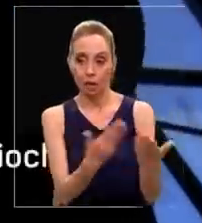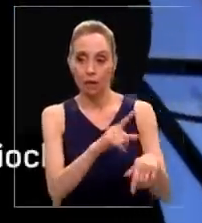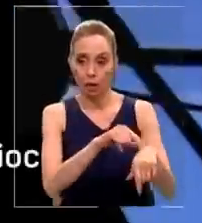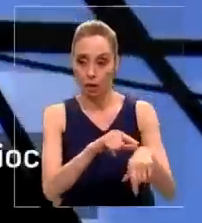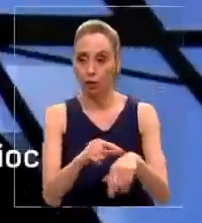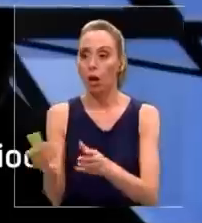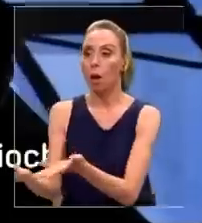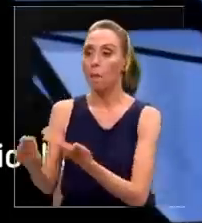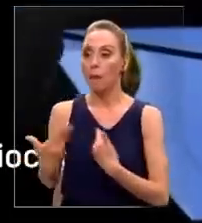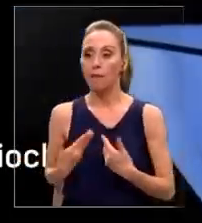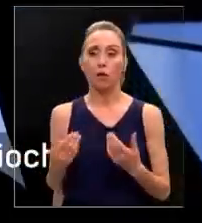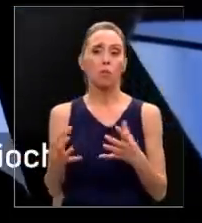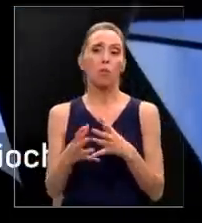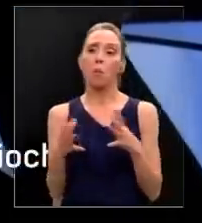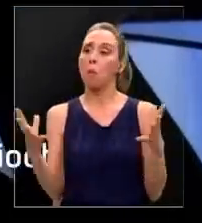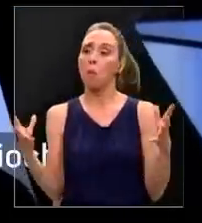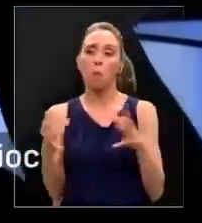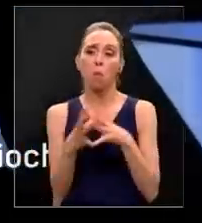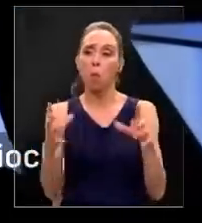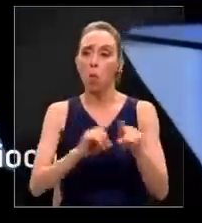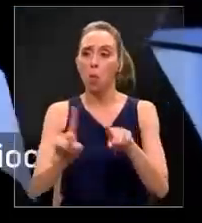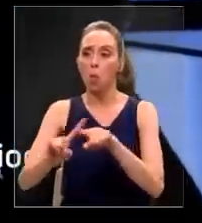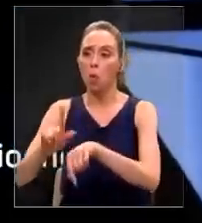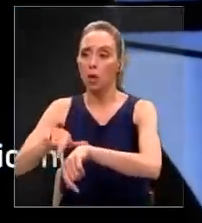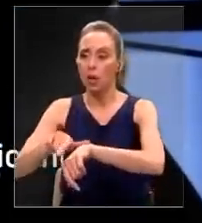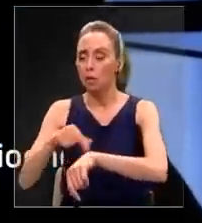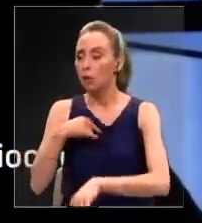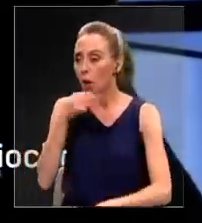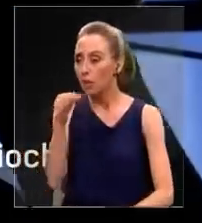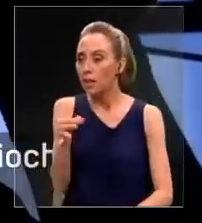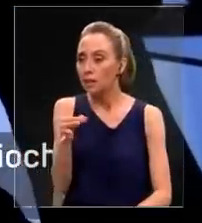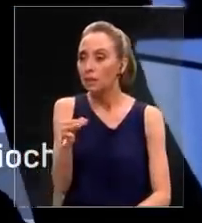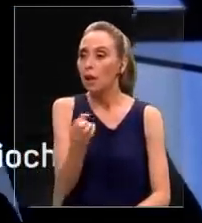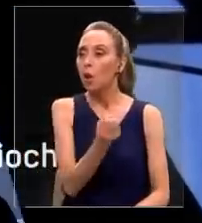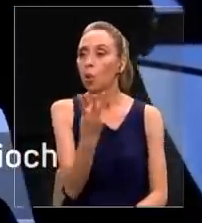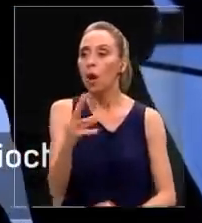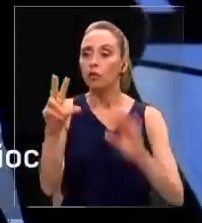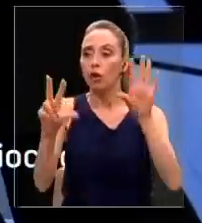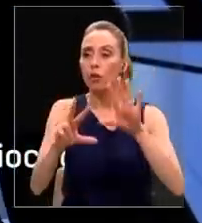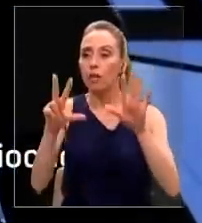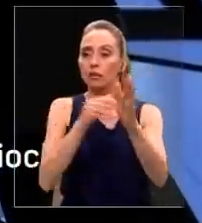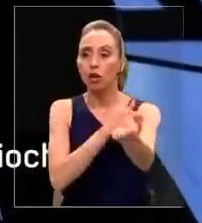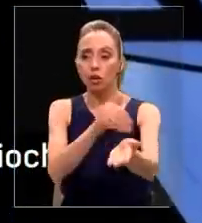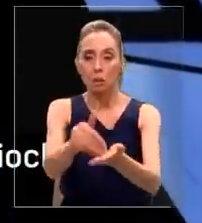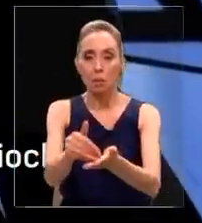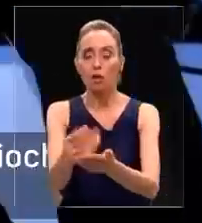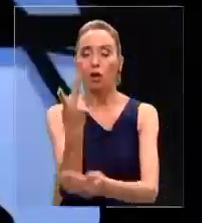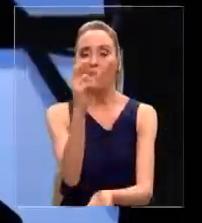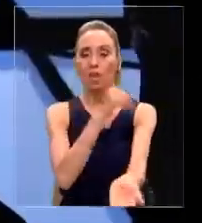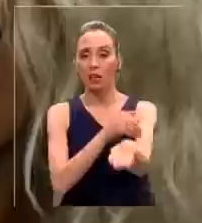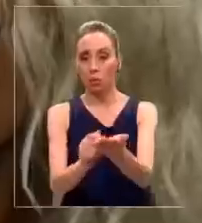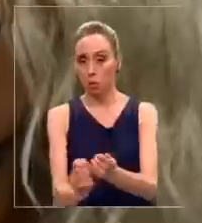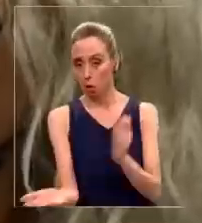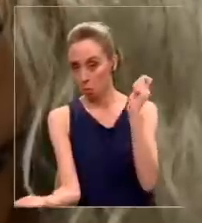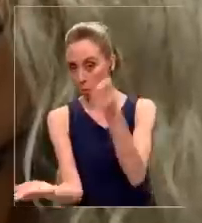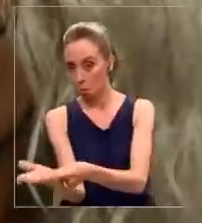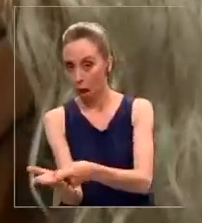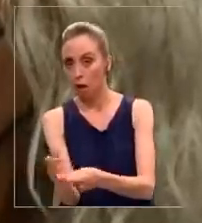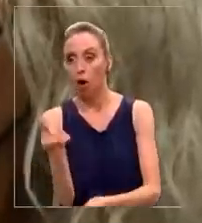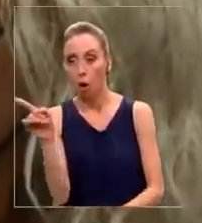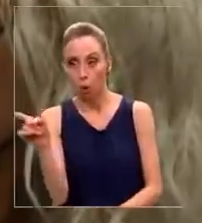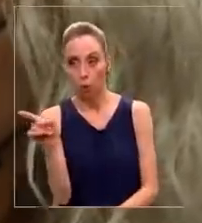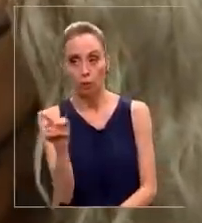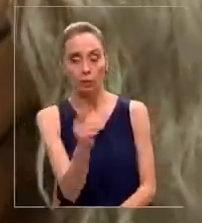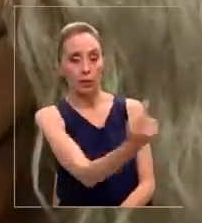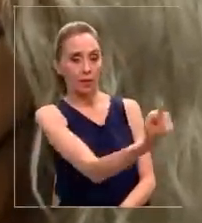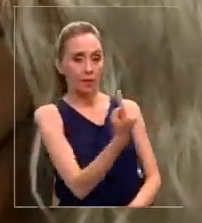¿Te ofreció relojes alguna vez? ¿Ah? ¿A ti te ofreció relojes? Me ofreció un montón de relojes, pero creo que me hacía falta 18 años, 20 años. ¿A usted le han venido